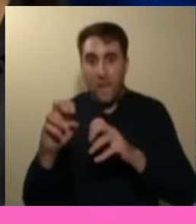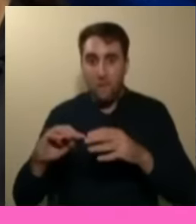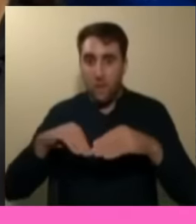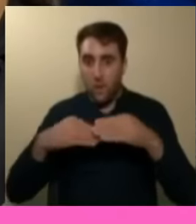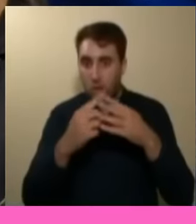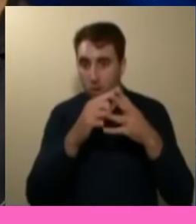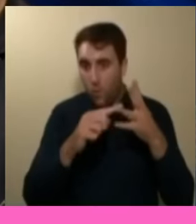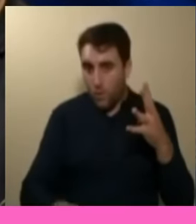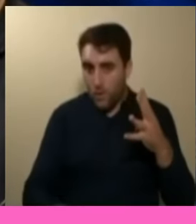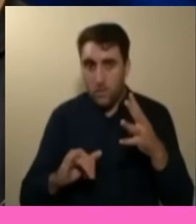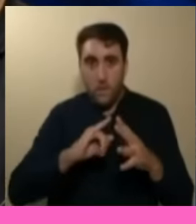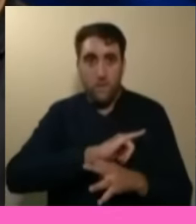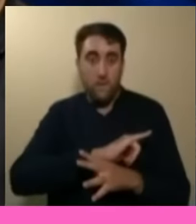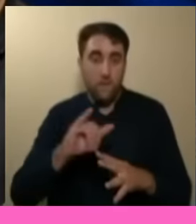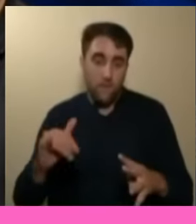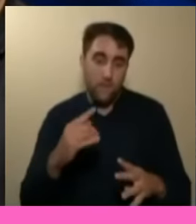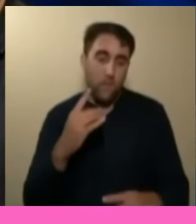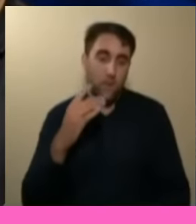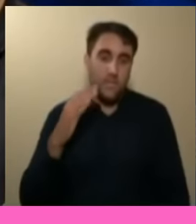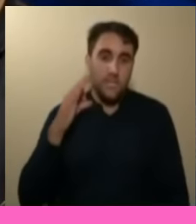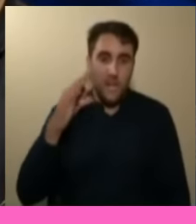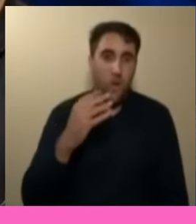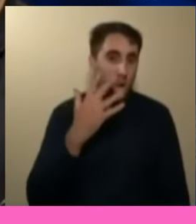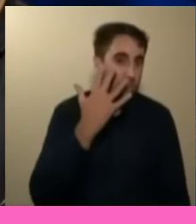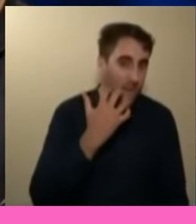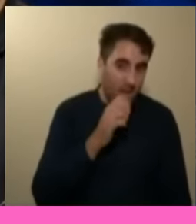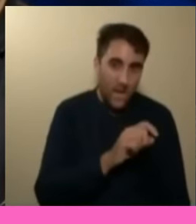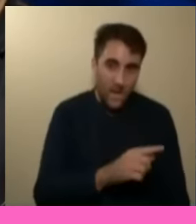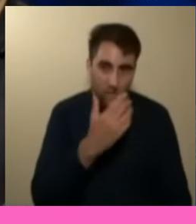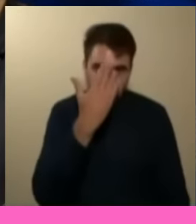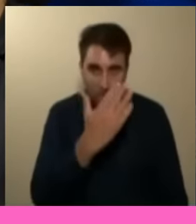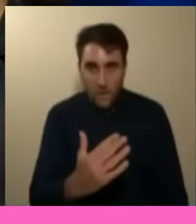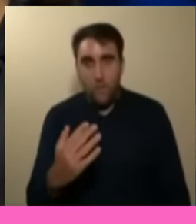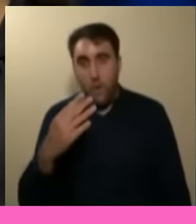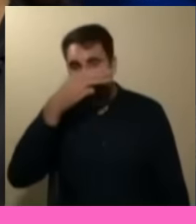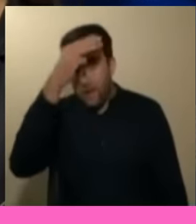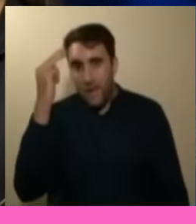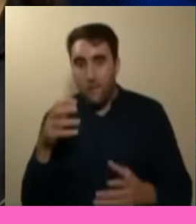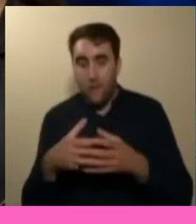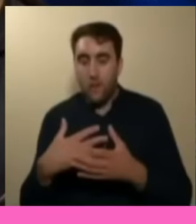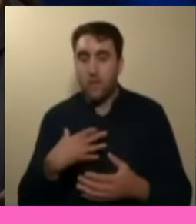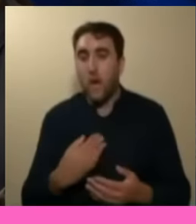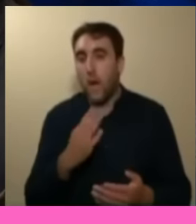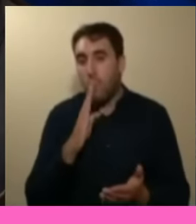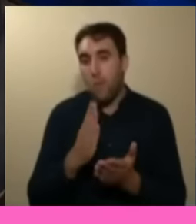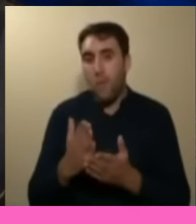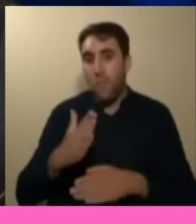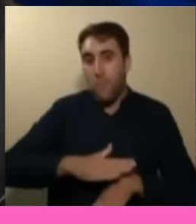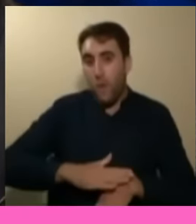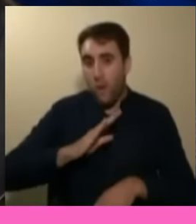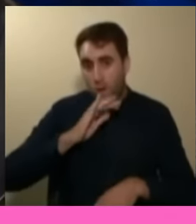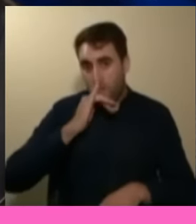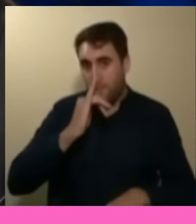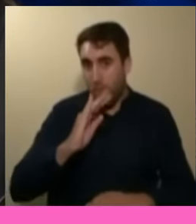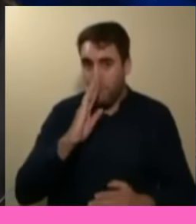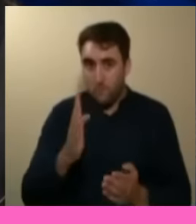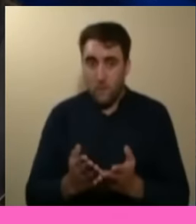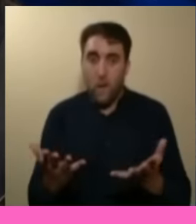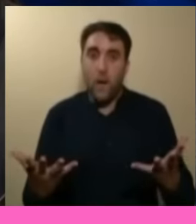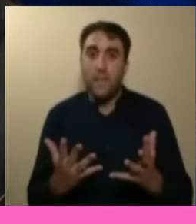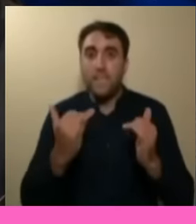este debate entre los senadores Mario Vergara y Gustavo Penades. Evelyn, llega el momento de los mensajes finales. Exactamente, Fernando. Hemos llegado